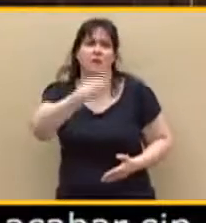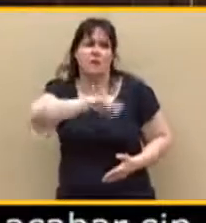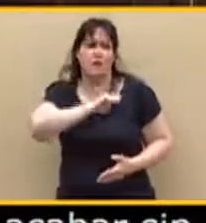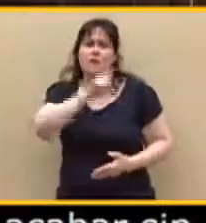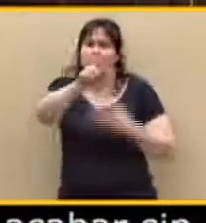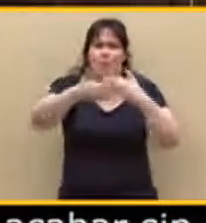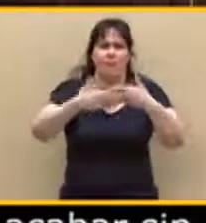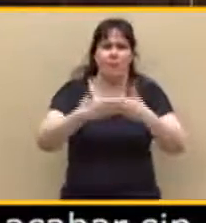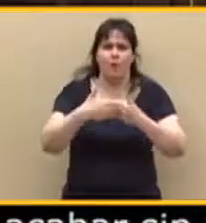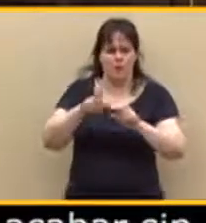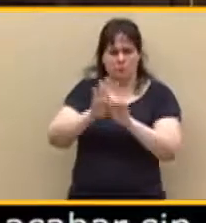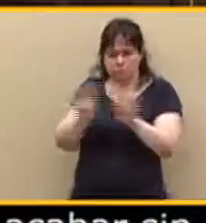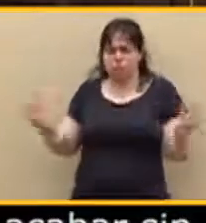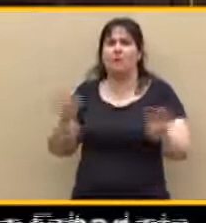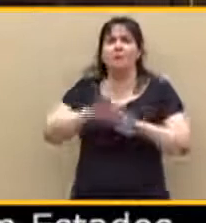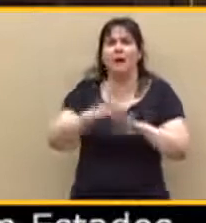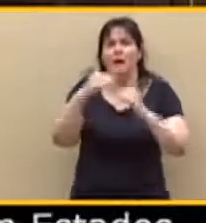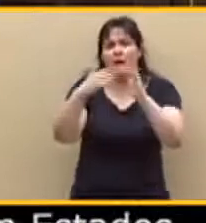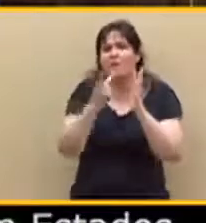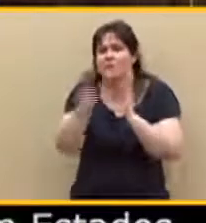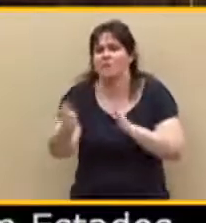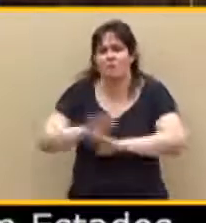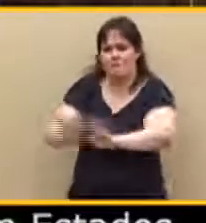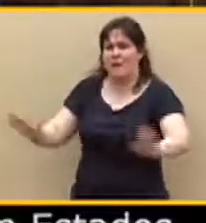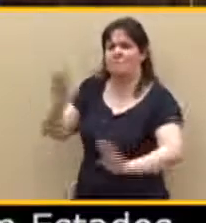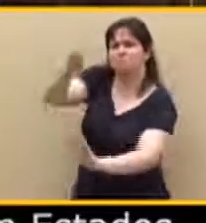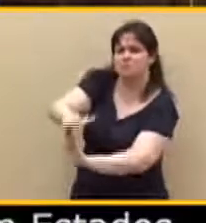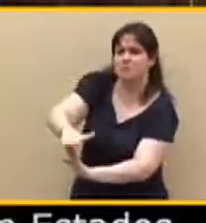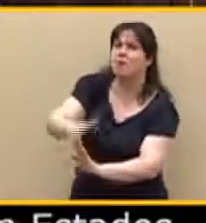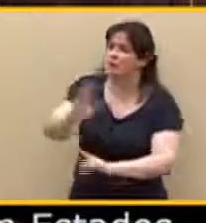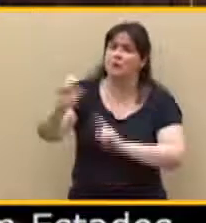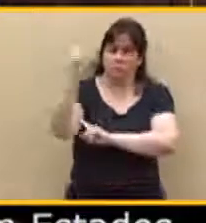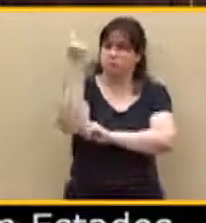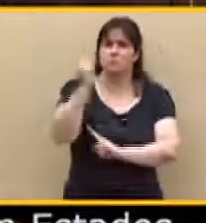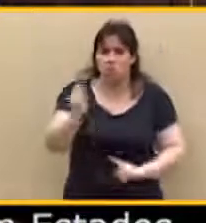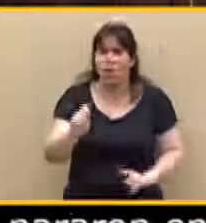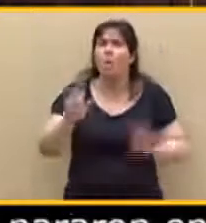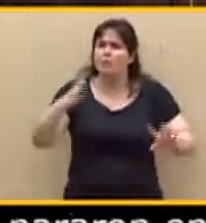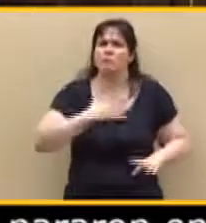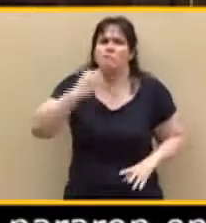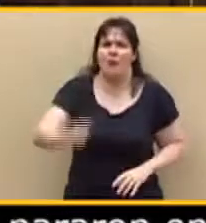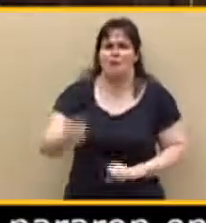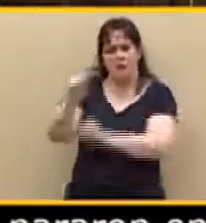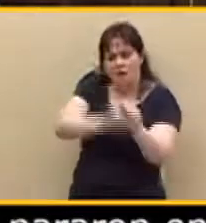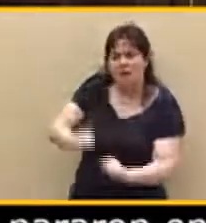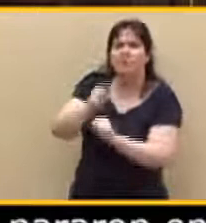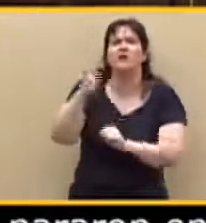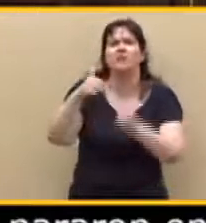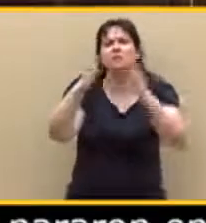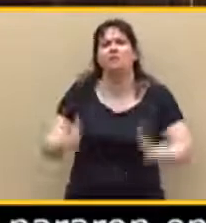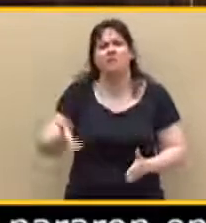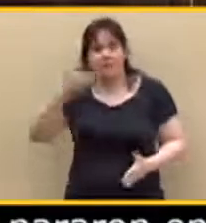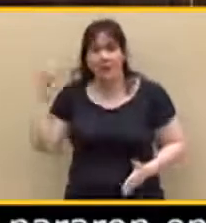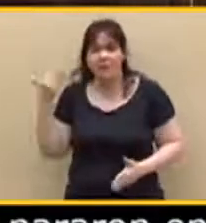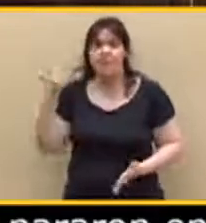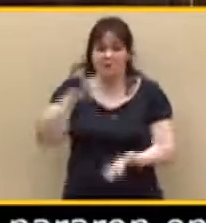un desahucio, les puedo asegurar que no lo consiguieron. Pero solamente su determinación en defender el derecho a una vivienda digna ha hecho que hoy ni